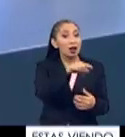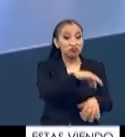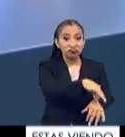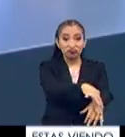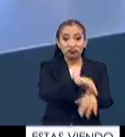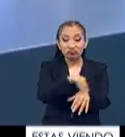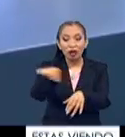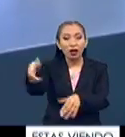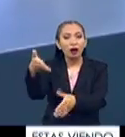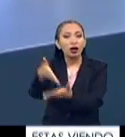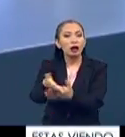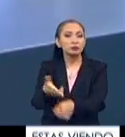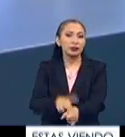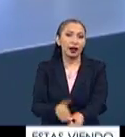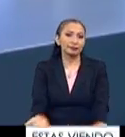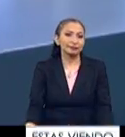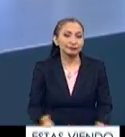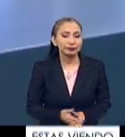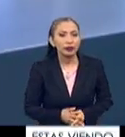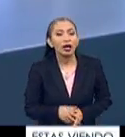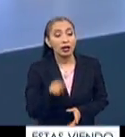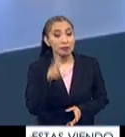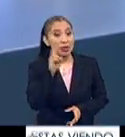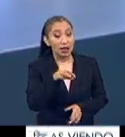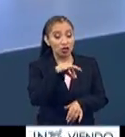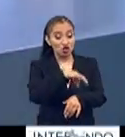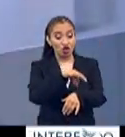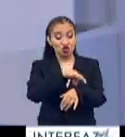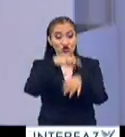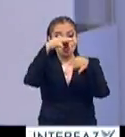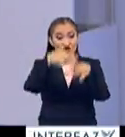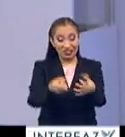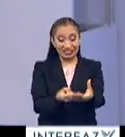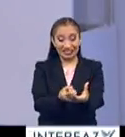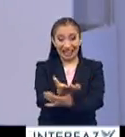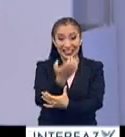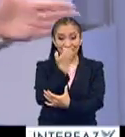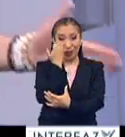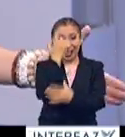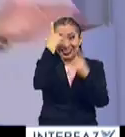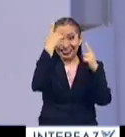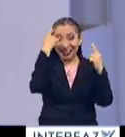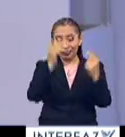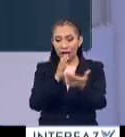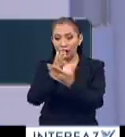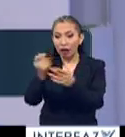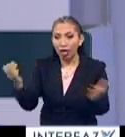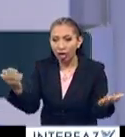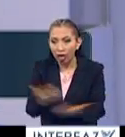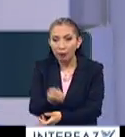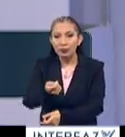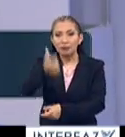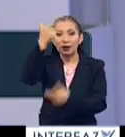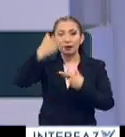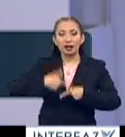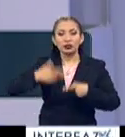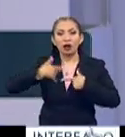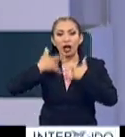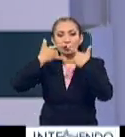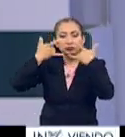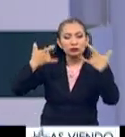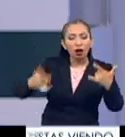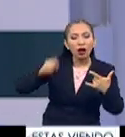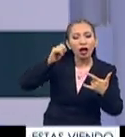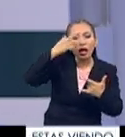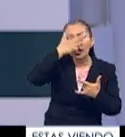hay como estar en un hospital. Sí, realmente te conviertes en médico saliendo de la escuela y enfrentándote con tu primer paciente, haciendo una historia